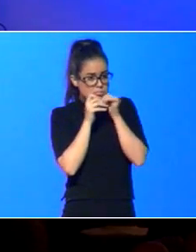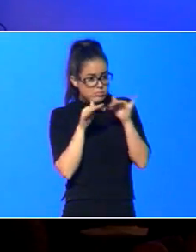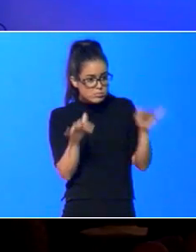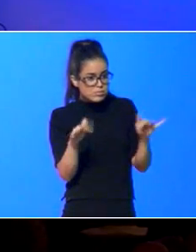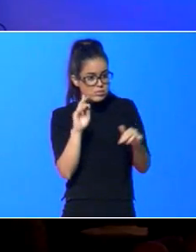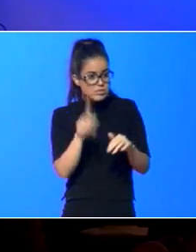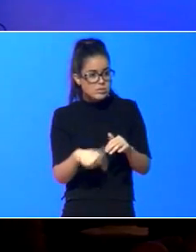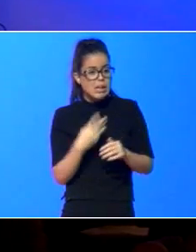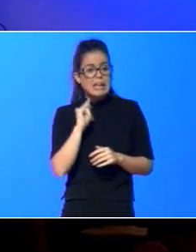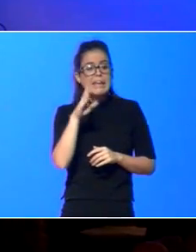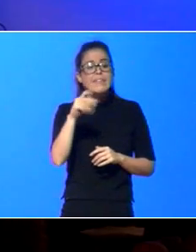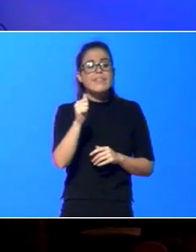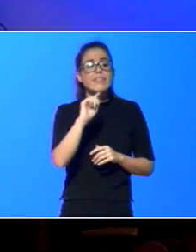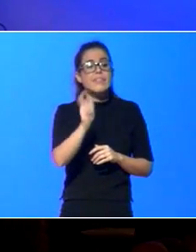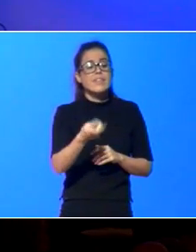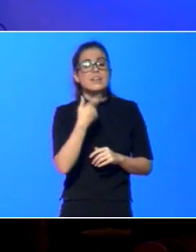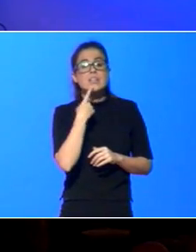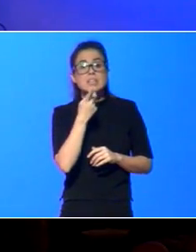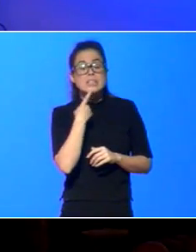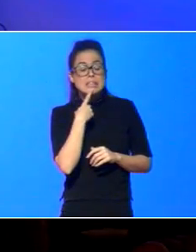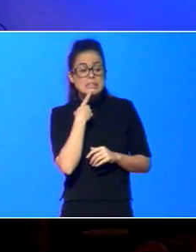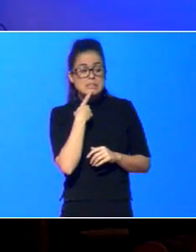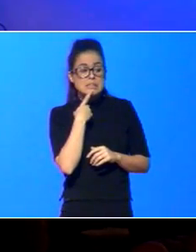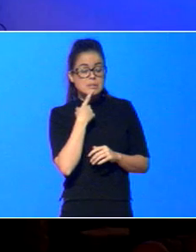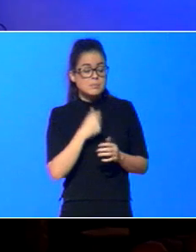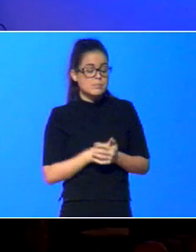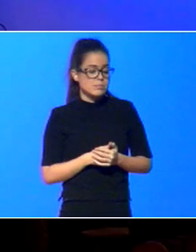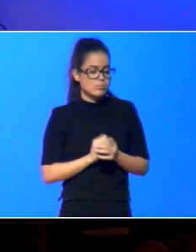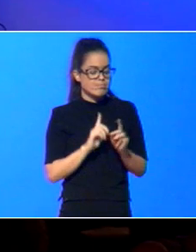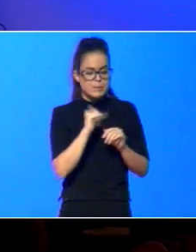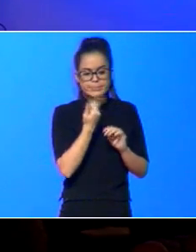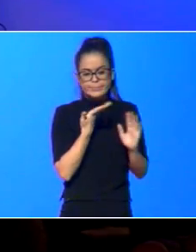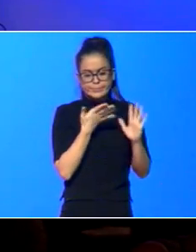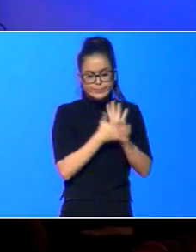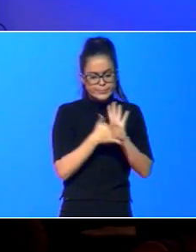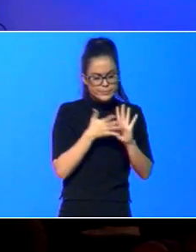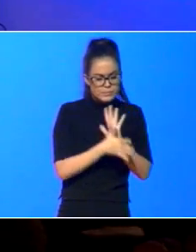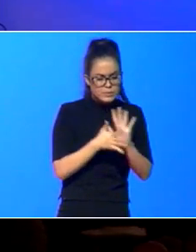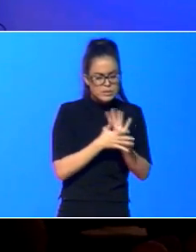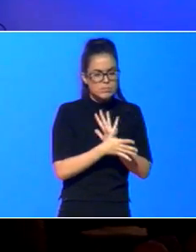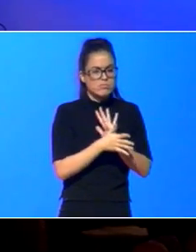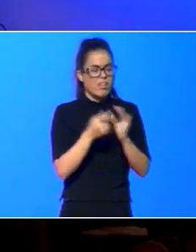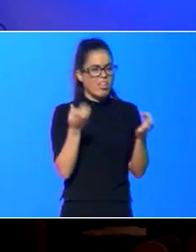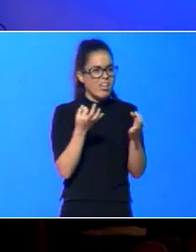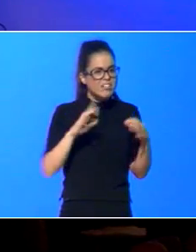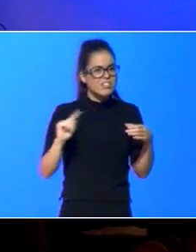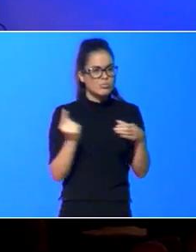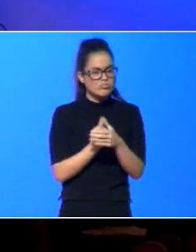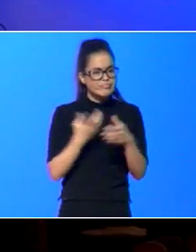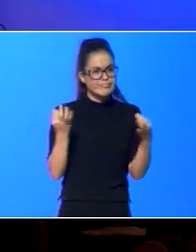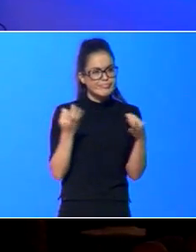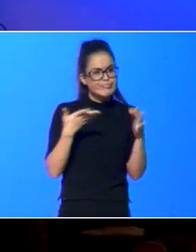indexak esaten dabena da, behintzat, bueno, lehenengo egiten dau definitzen dau, zer dan anistazun, inklusinoia eta bar, eta